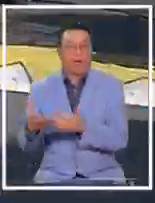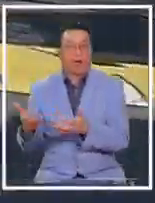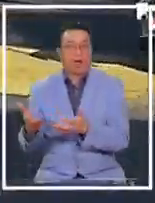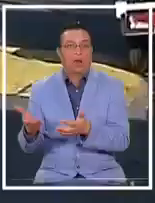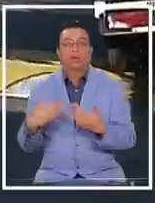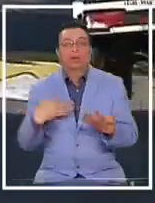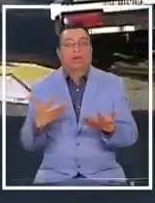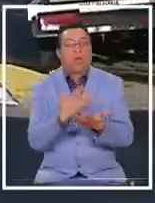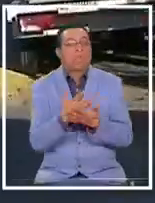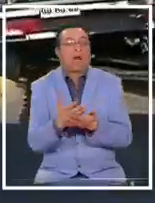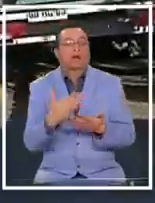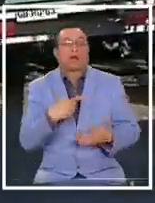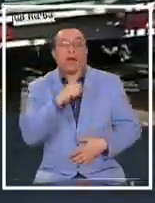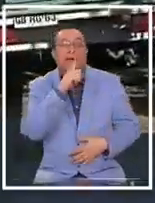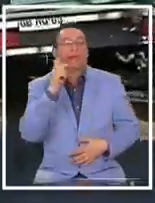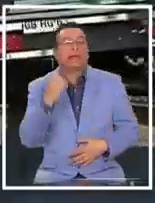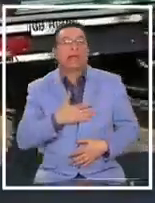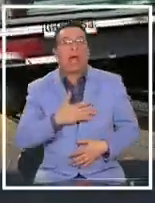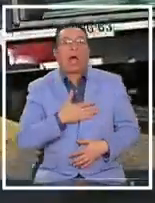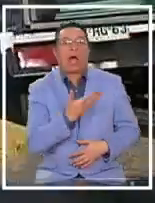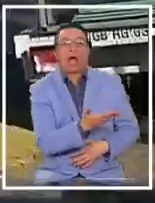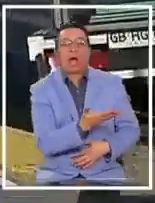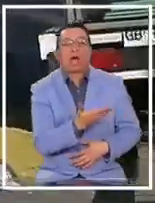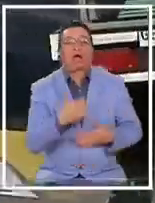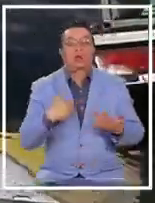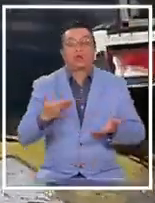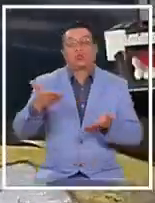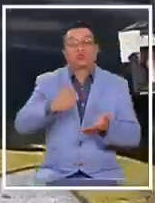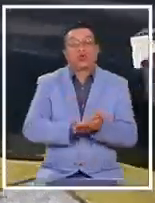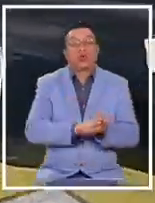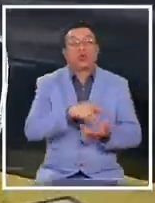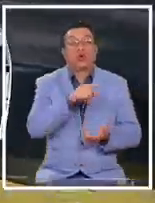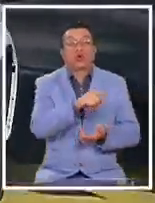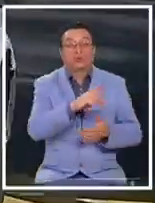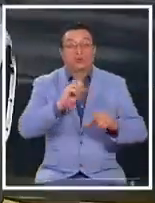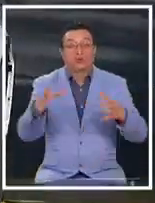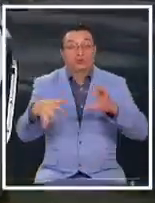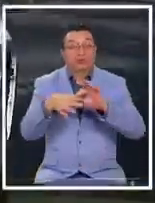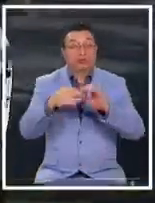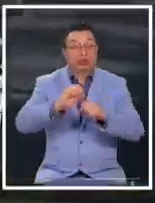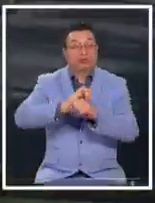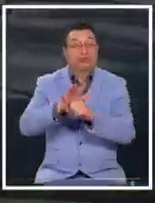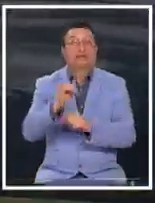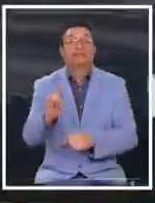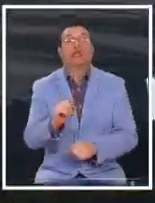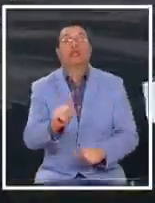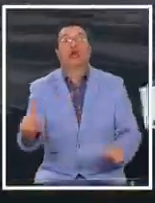saben qué sucedió realmente con su tía, si su muerte está asociada al COVID o no.